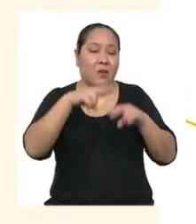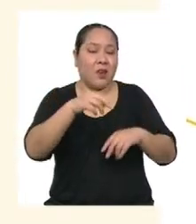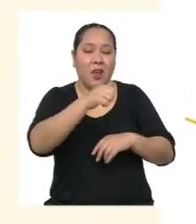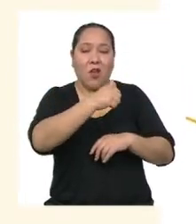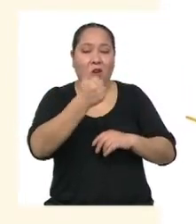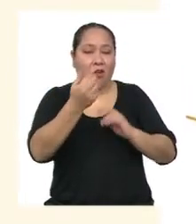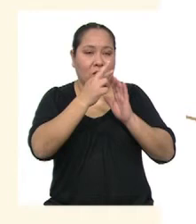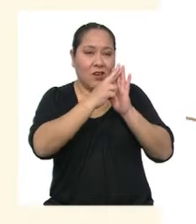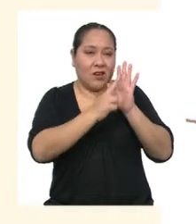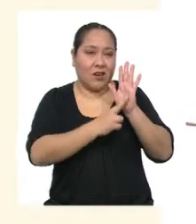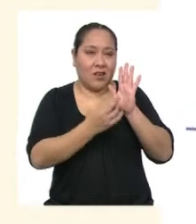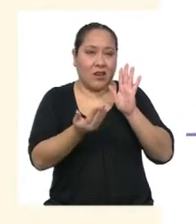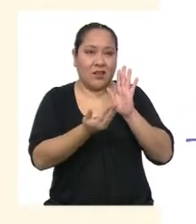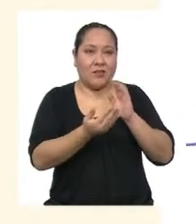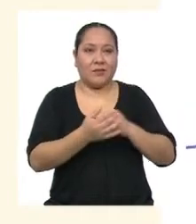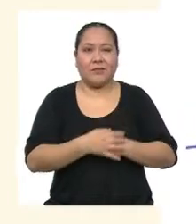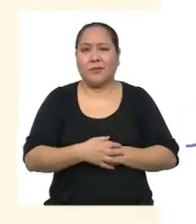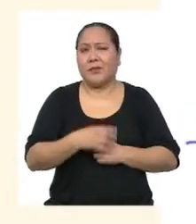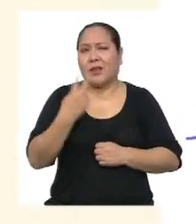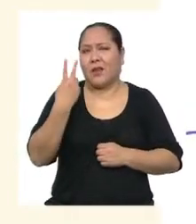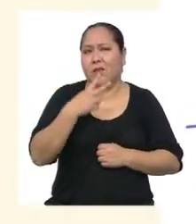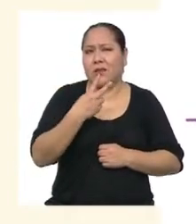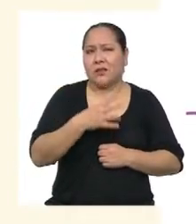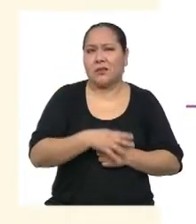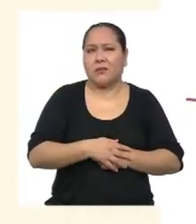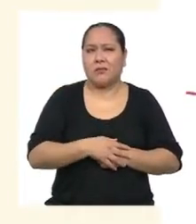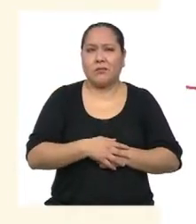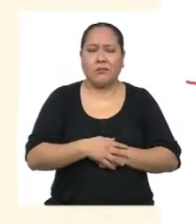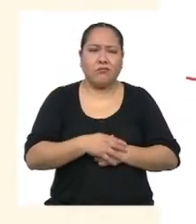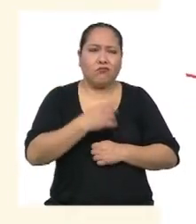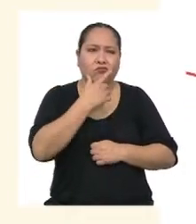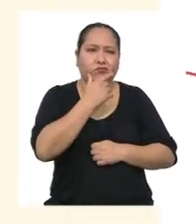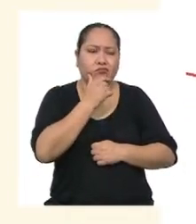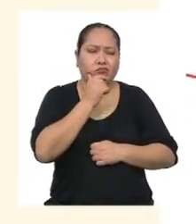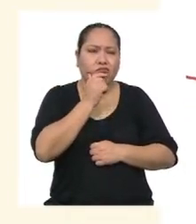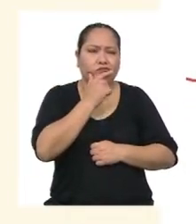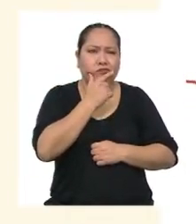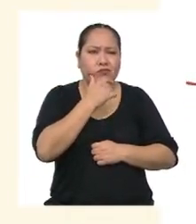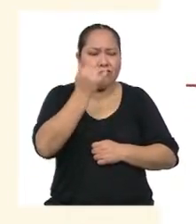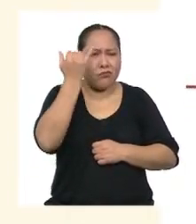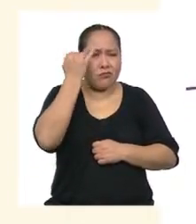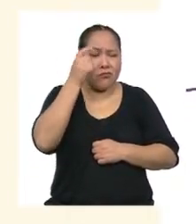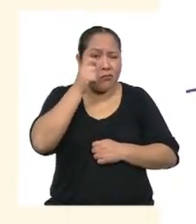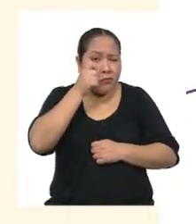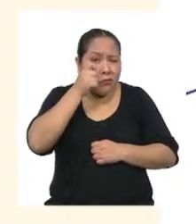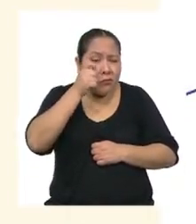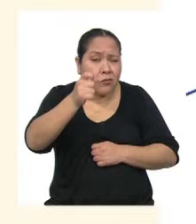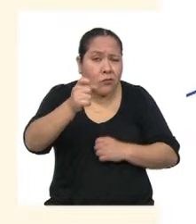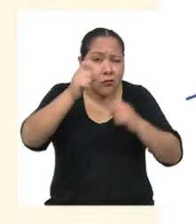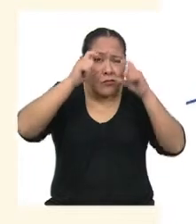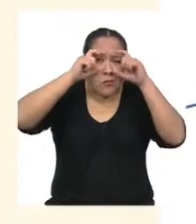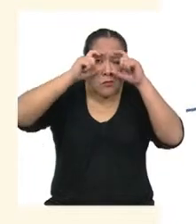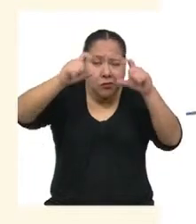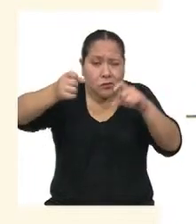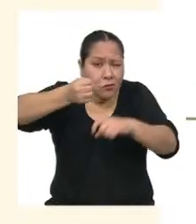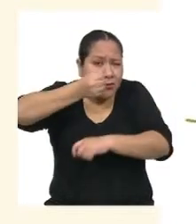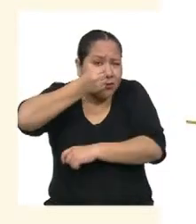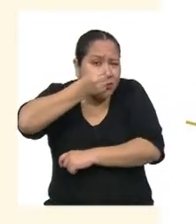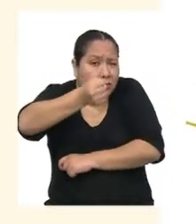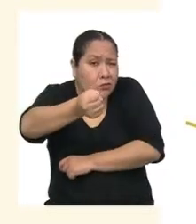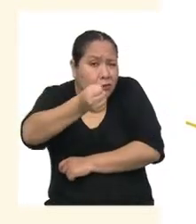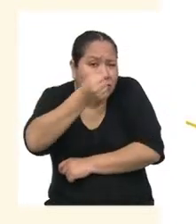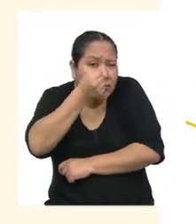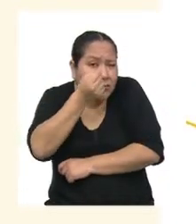fórmula. ¿Qué notas? La visión de rayos X de mis lentes y esta lupa